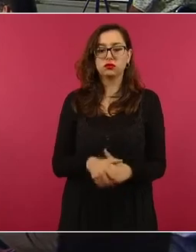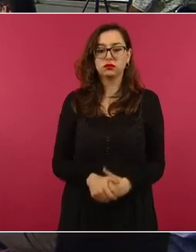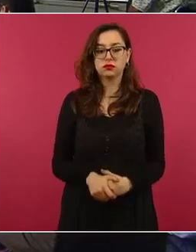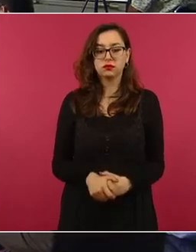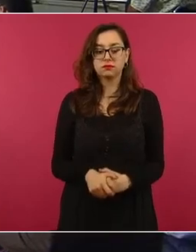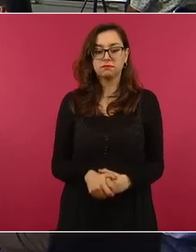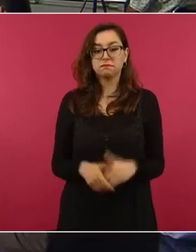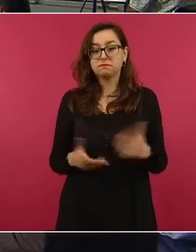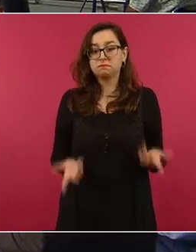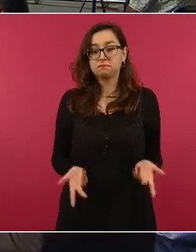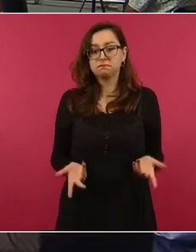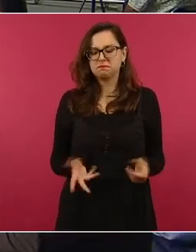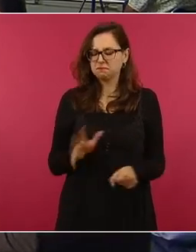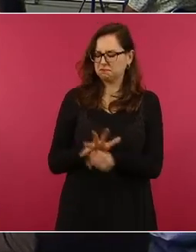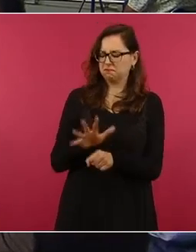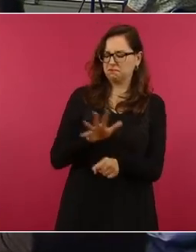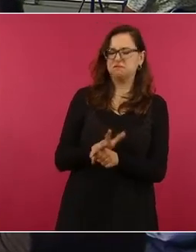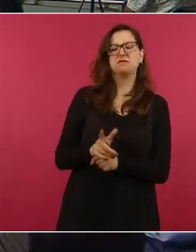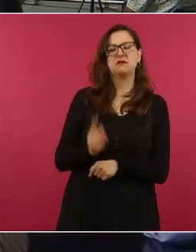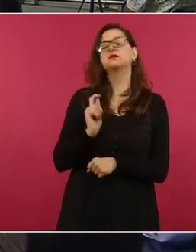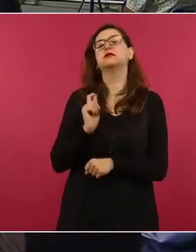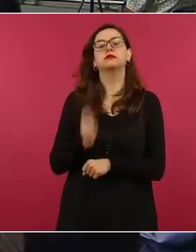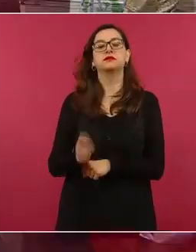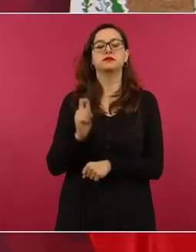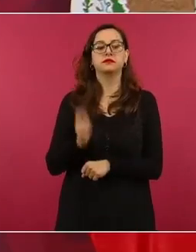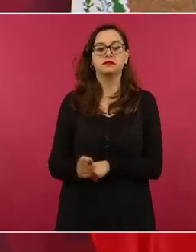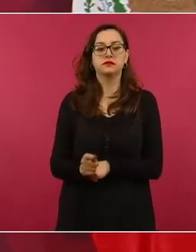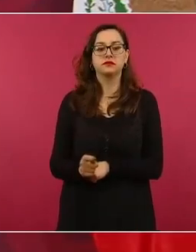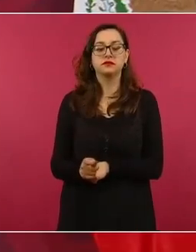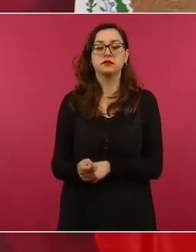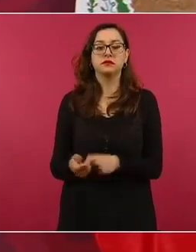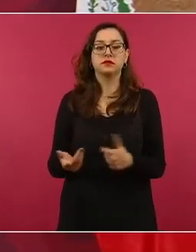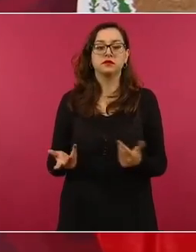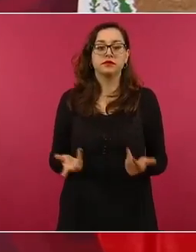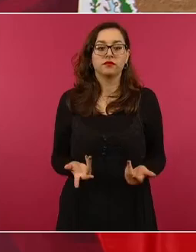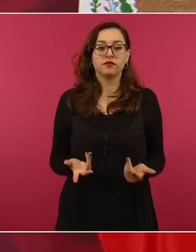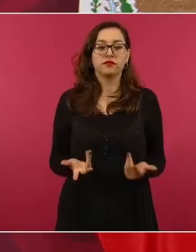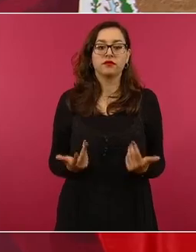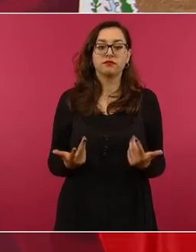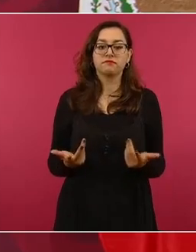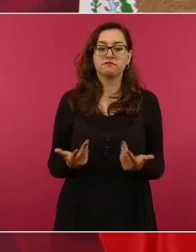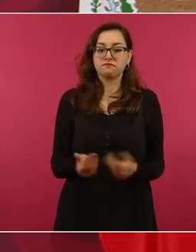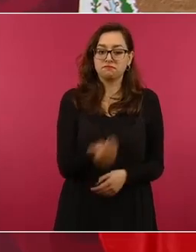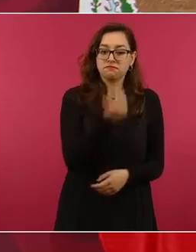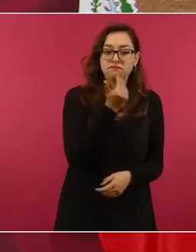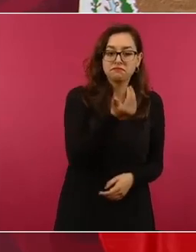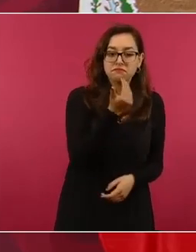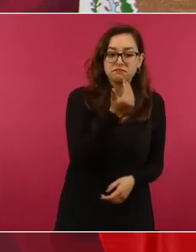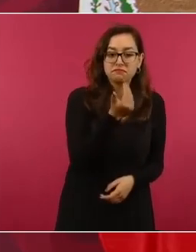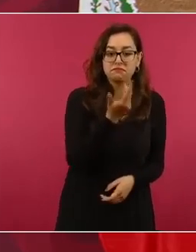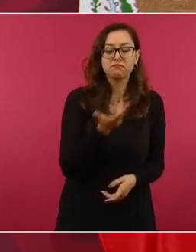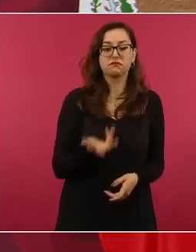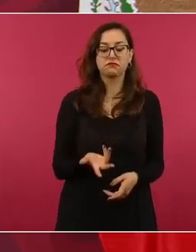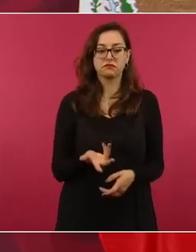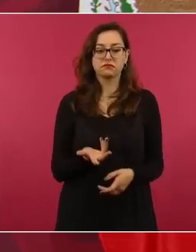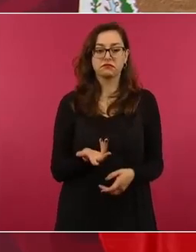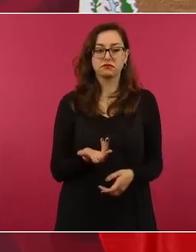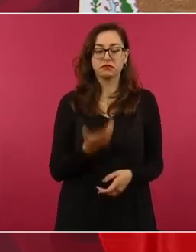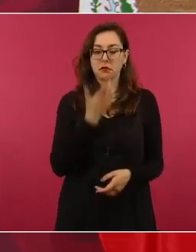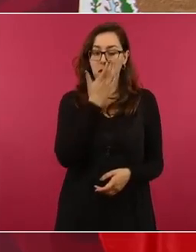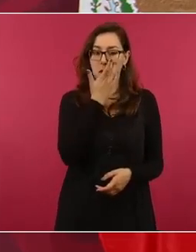¿Qué es lo indispensable? Pues la comida,